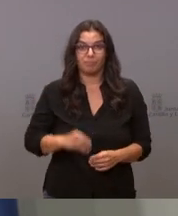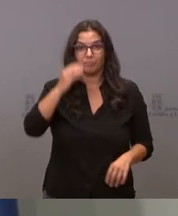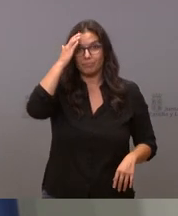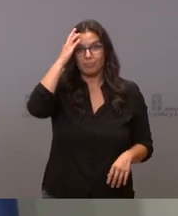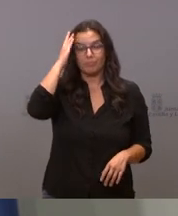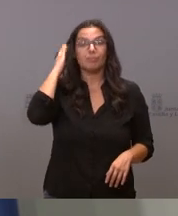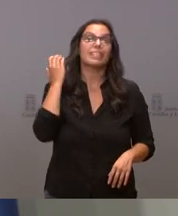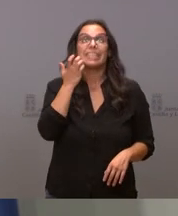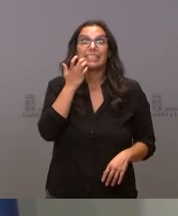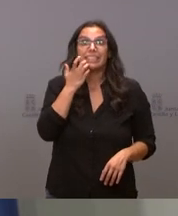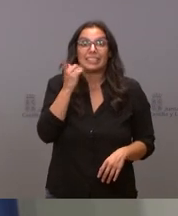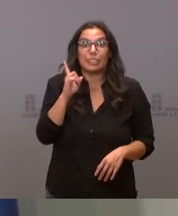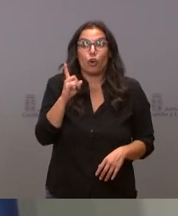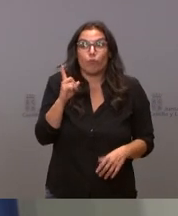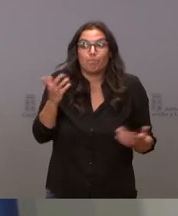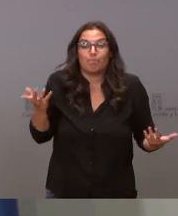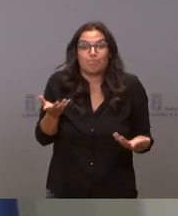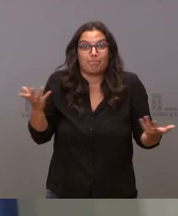es que si no me la hace no puedo aceptarla